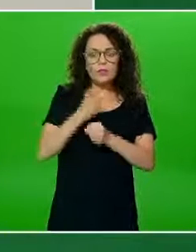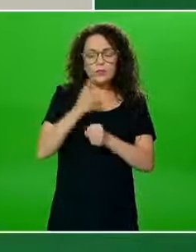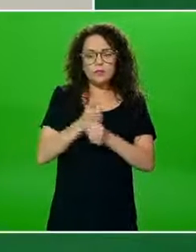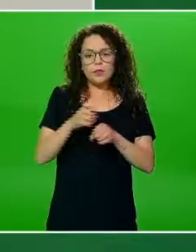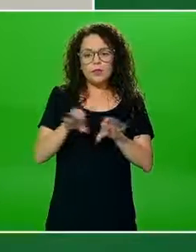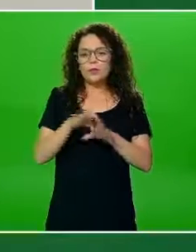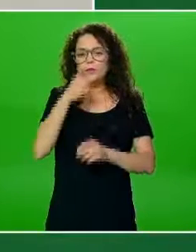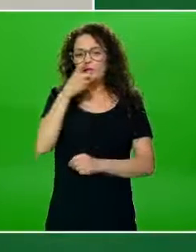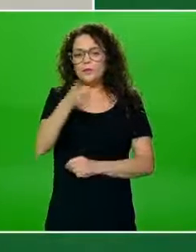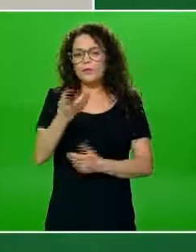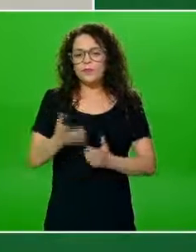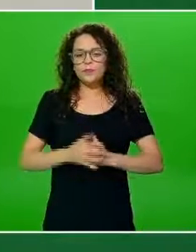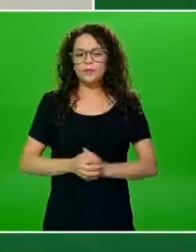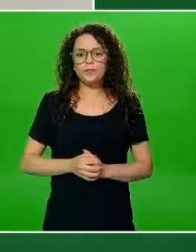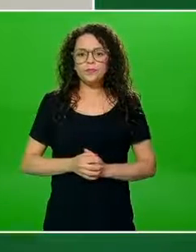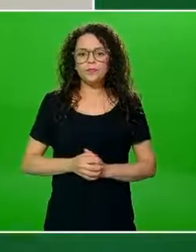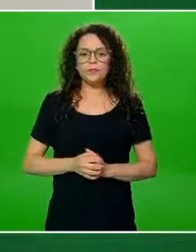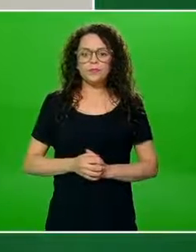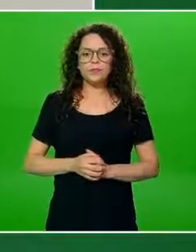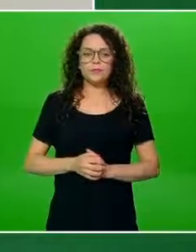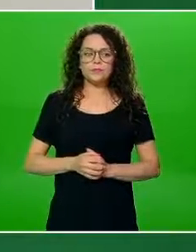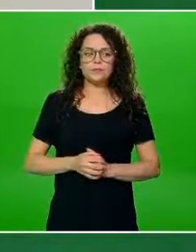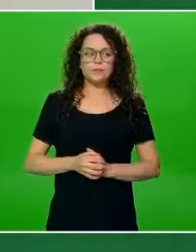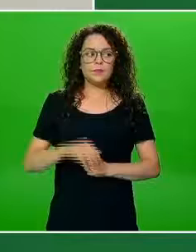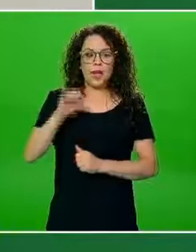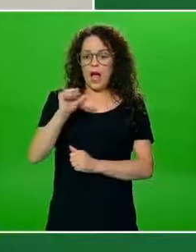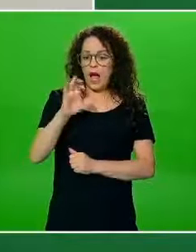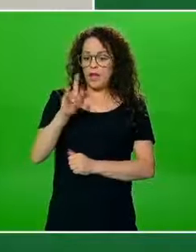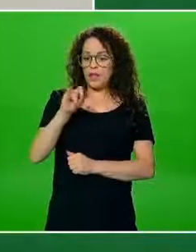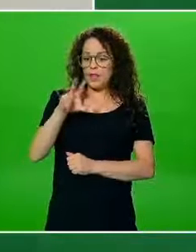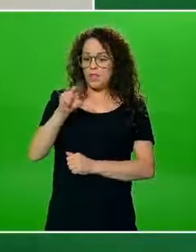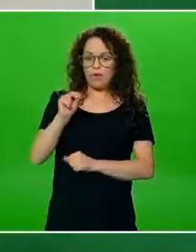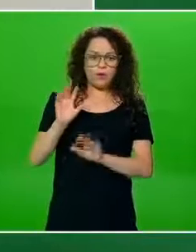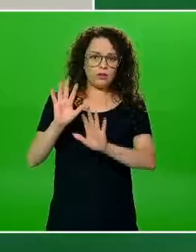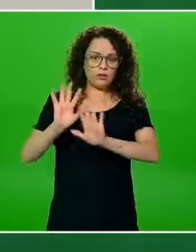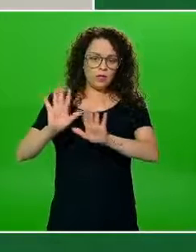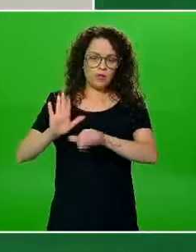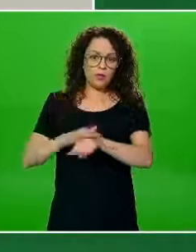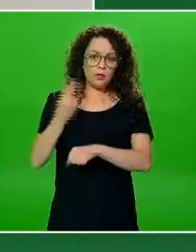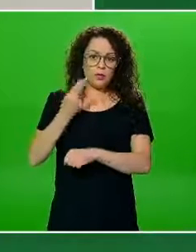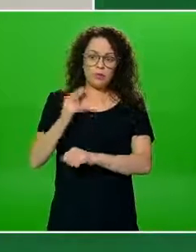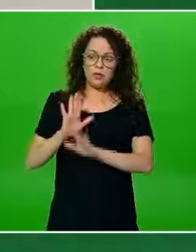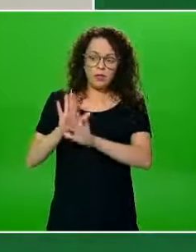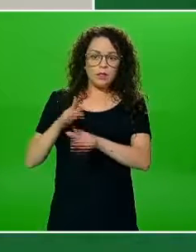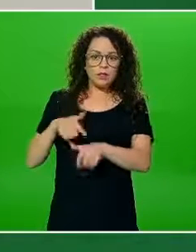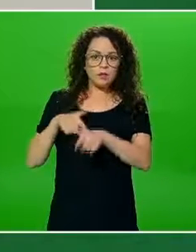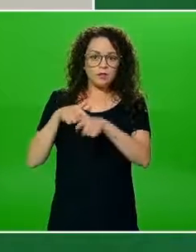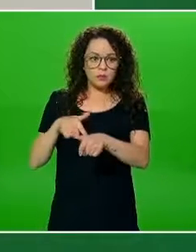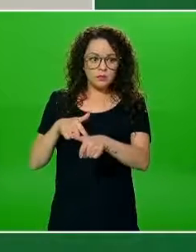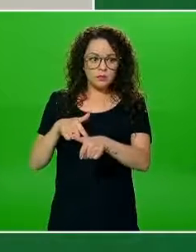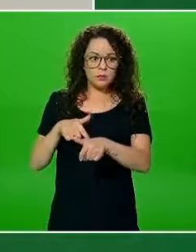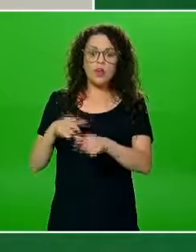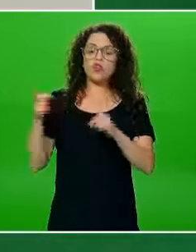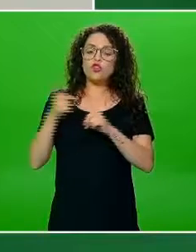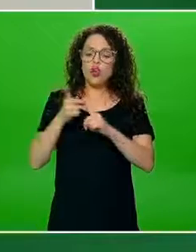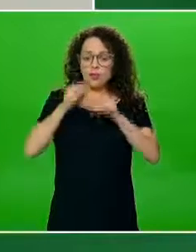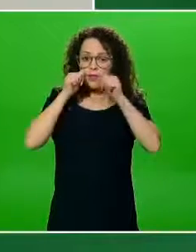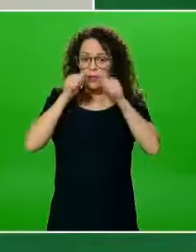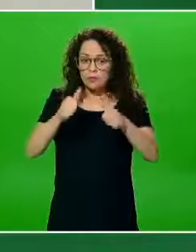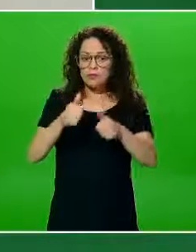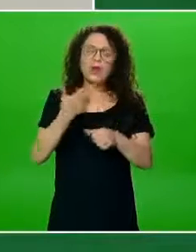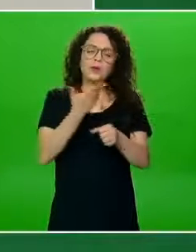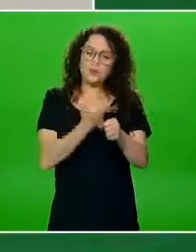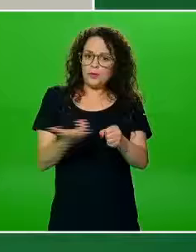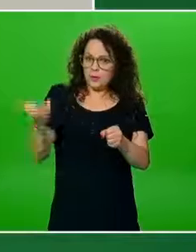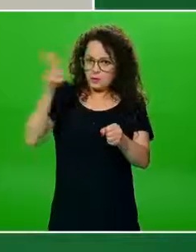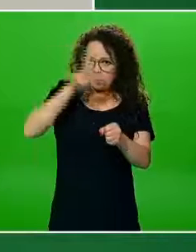decir, desactivarse, dado que lo que se asegura es que se mantenga la capacidad, sí, en unidades médicas. Obviamente muchas